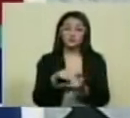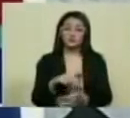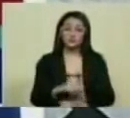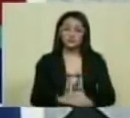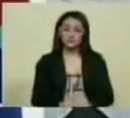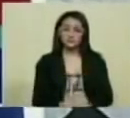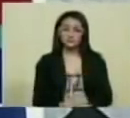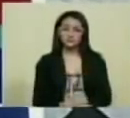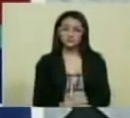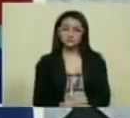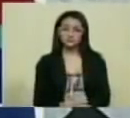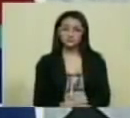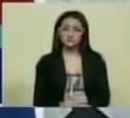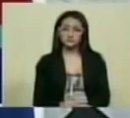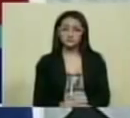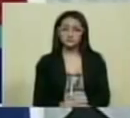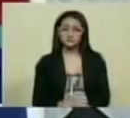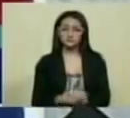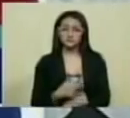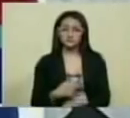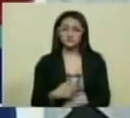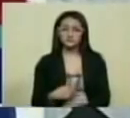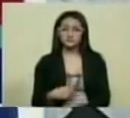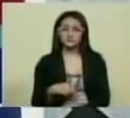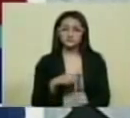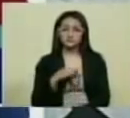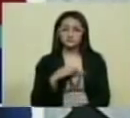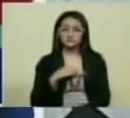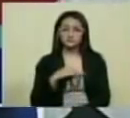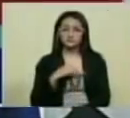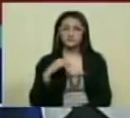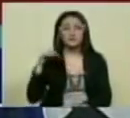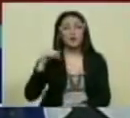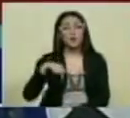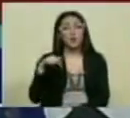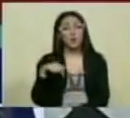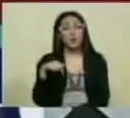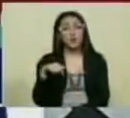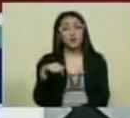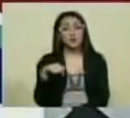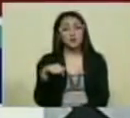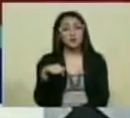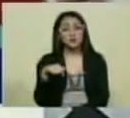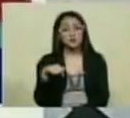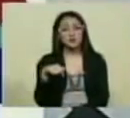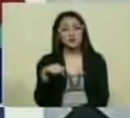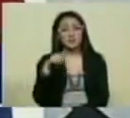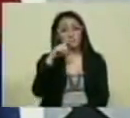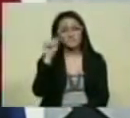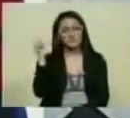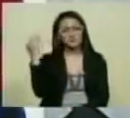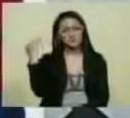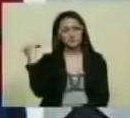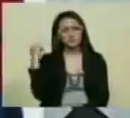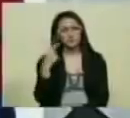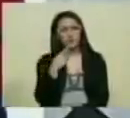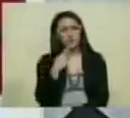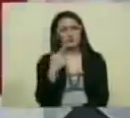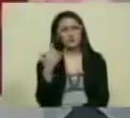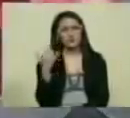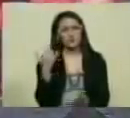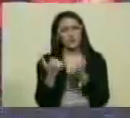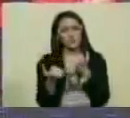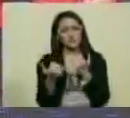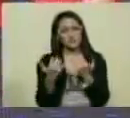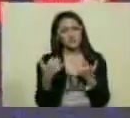Así como hoy, compañeros, compañeras, hermanas y hermanos, el Partido Socialista Unido de Venezuela, yo lo decía en la última plenaria,